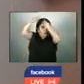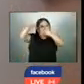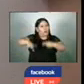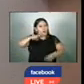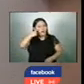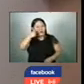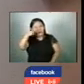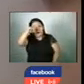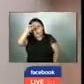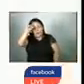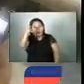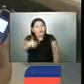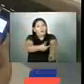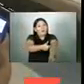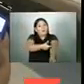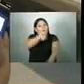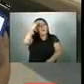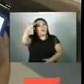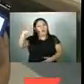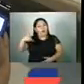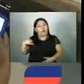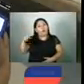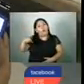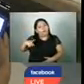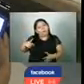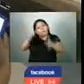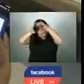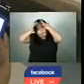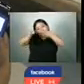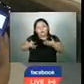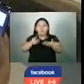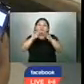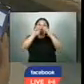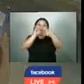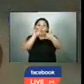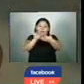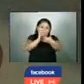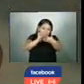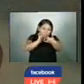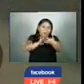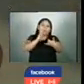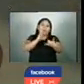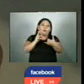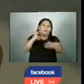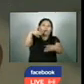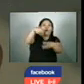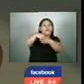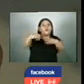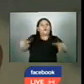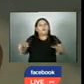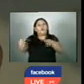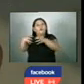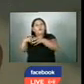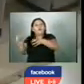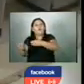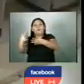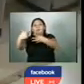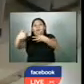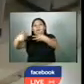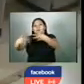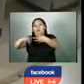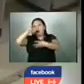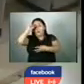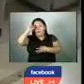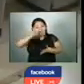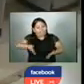de la Mujer, por lo que tomó la decisión de inscribirse para ser parte del equipo que liderará la implementación de la ley Nacer